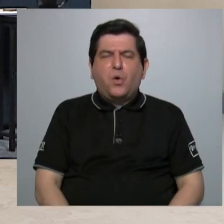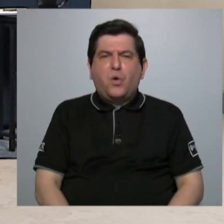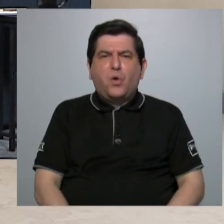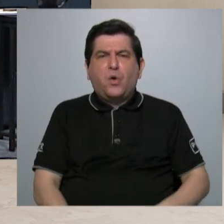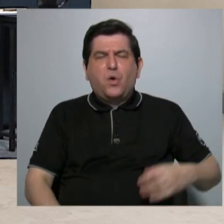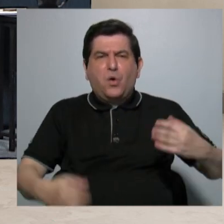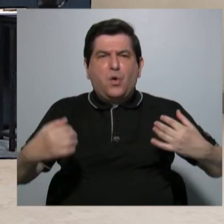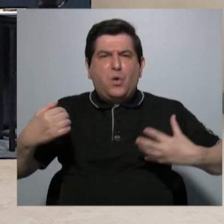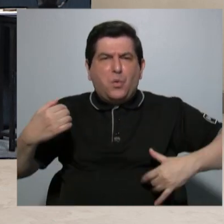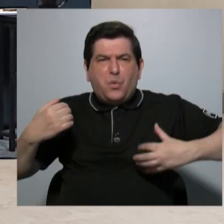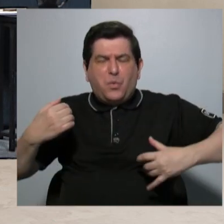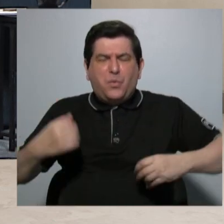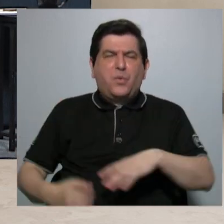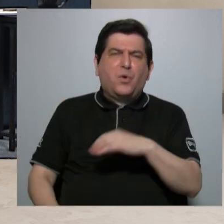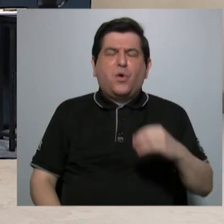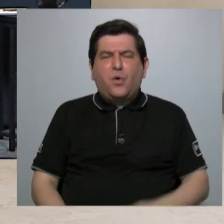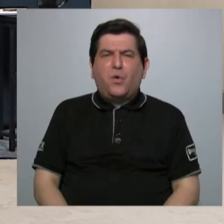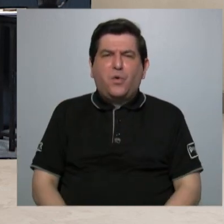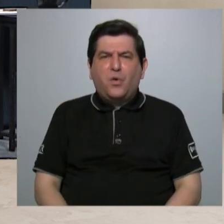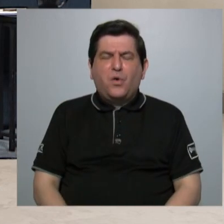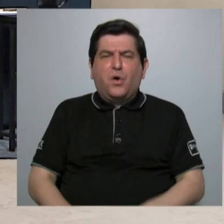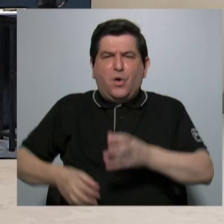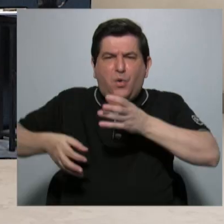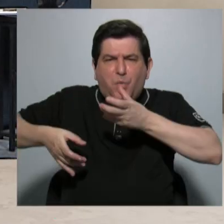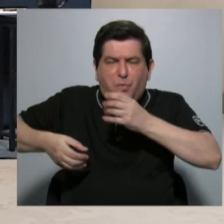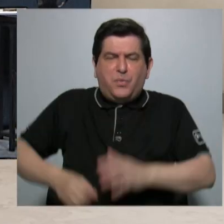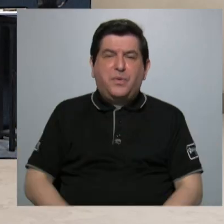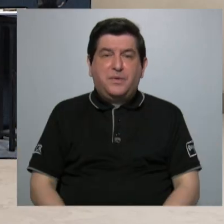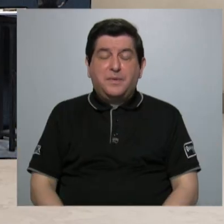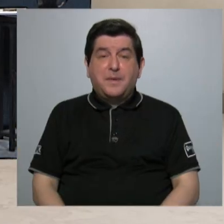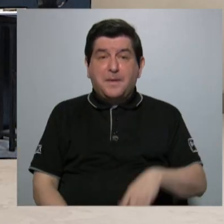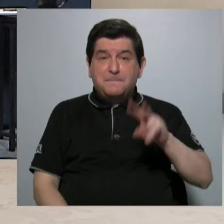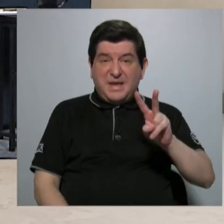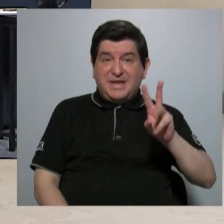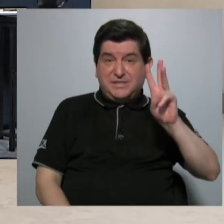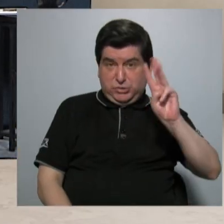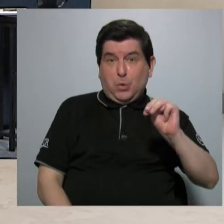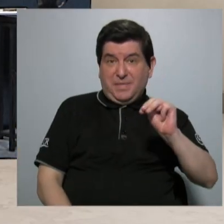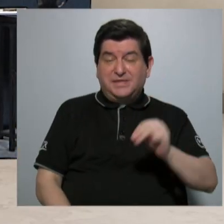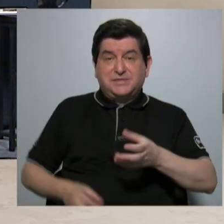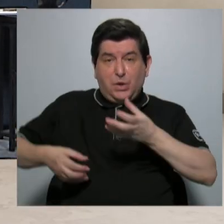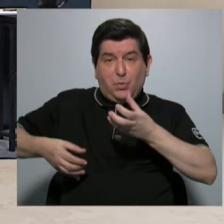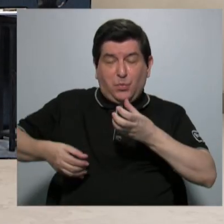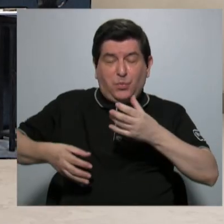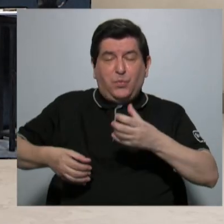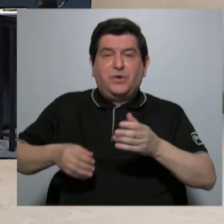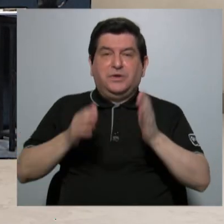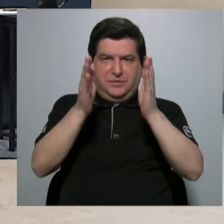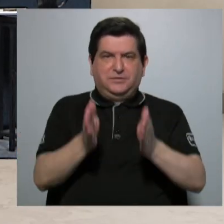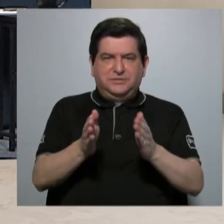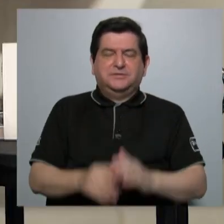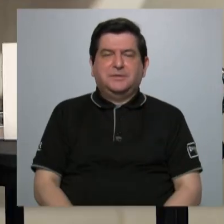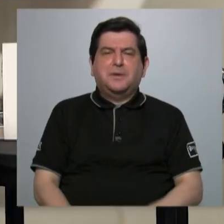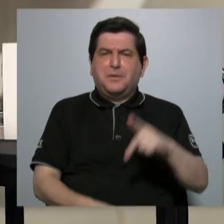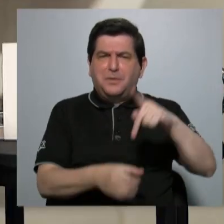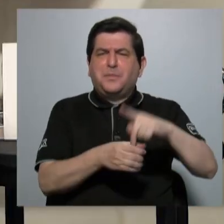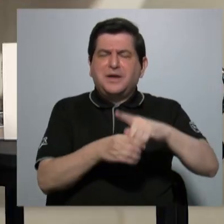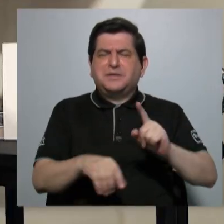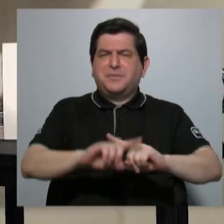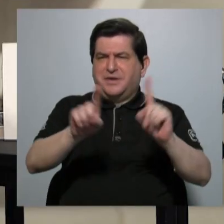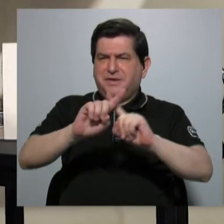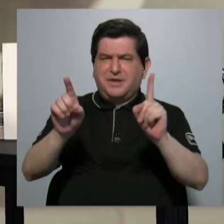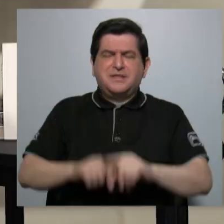clarinetista, ¿verdad? Clarinetista tenemos al maestro Vinicio Mesa, que ha participado